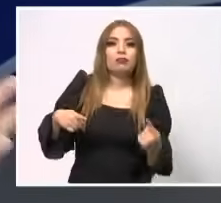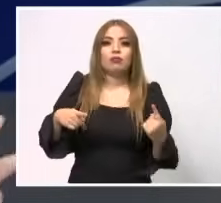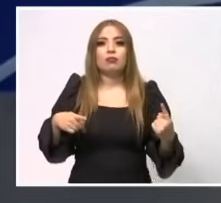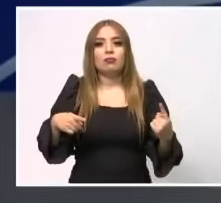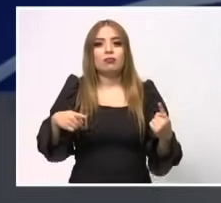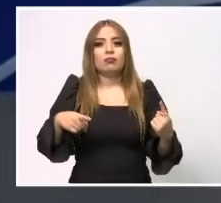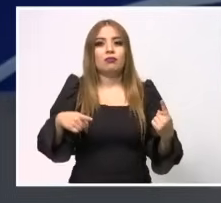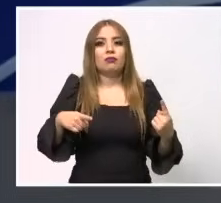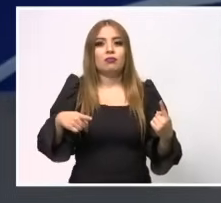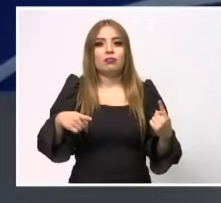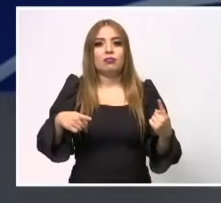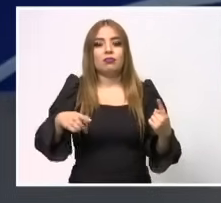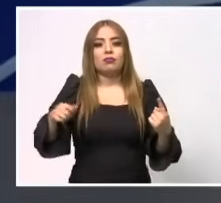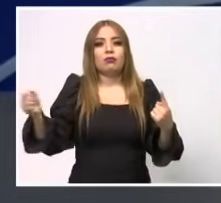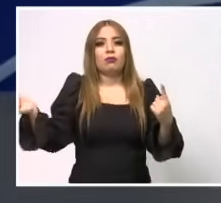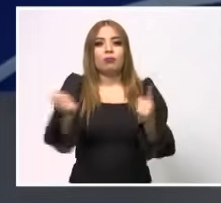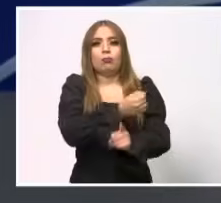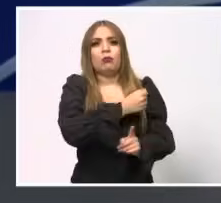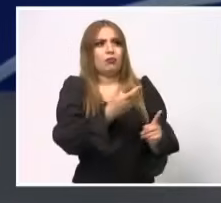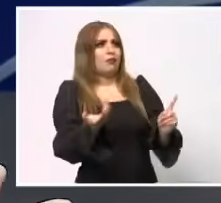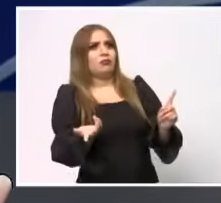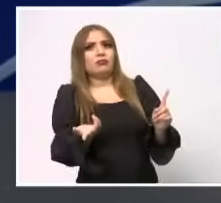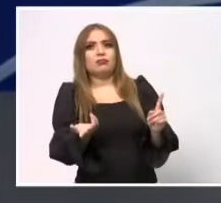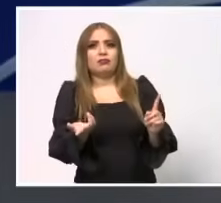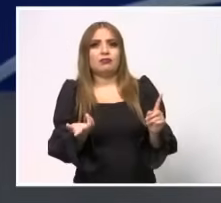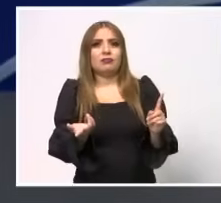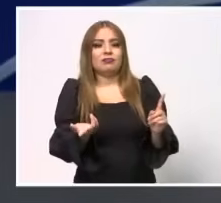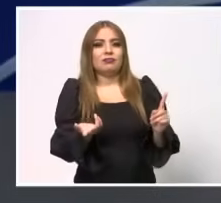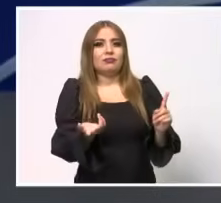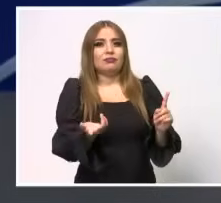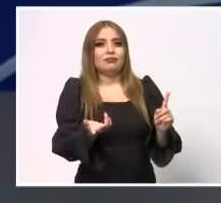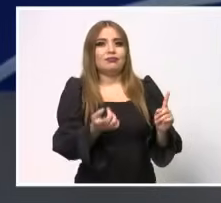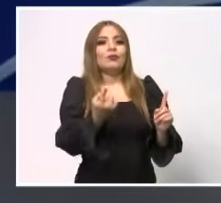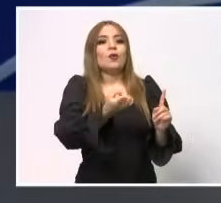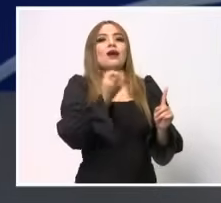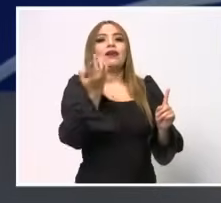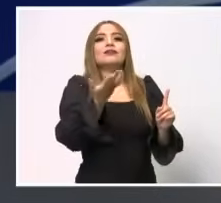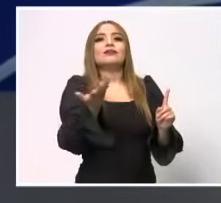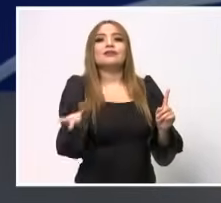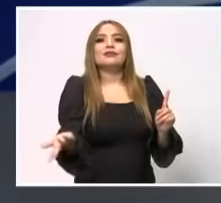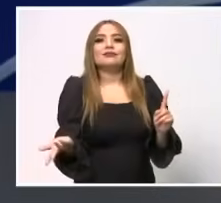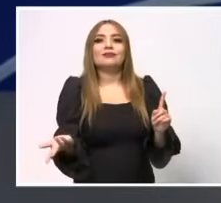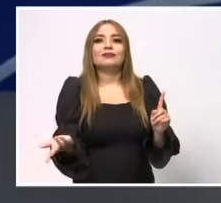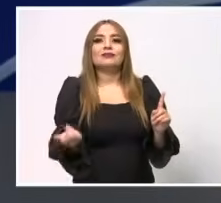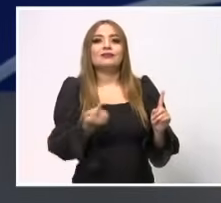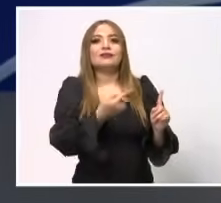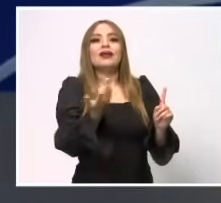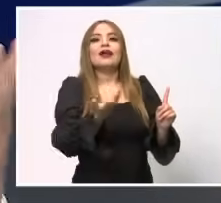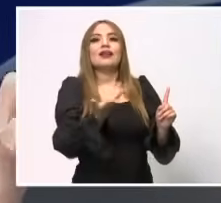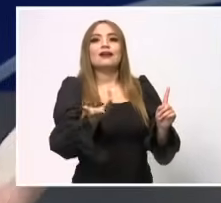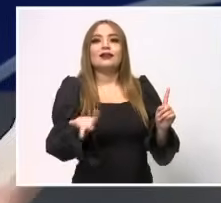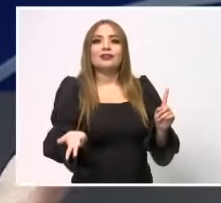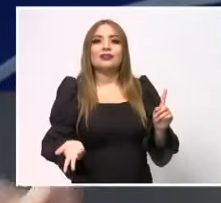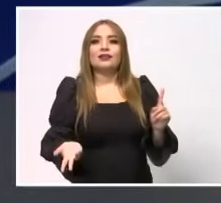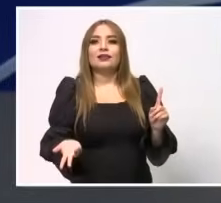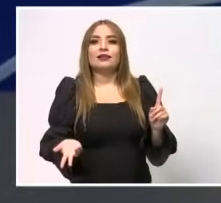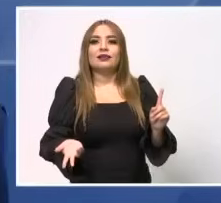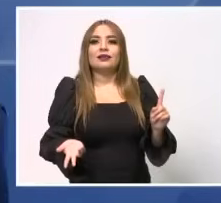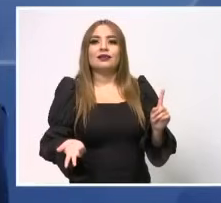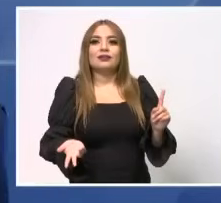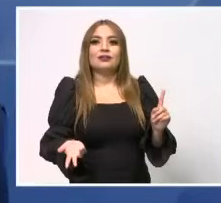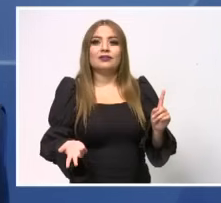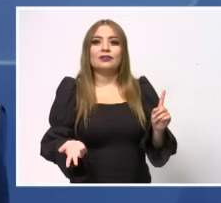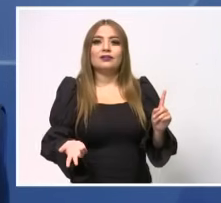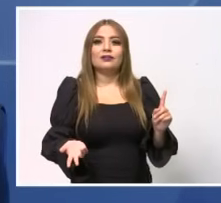revienta un Trancazo en la cara pues ahí Dígame lo que va a ocasionar es decir lo que se va a ocasionar el mensaje está claro